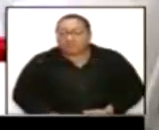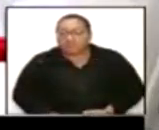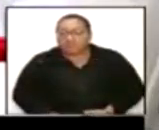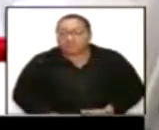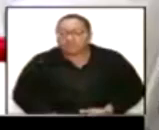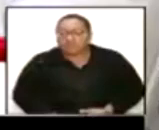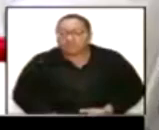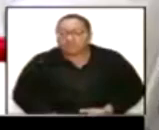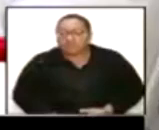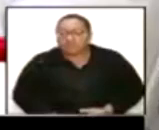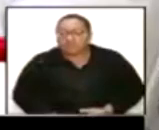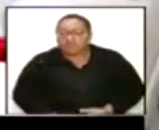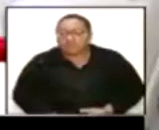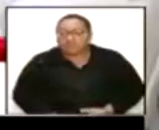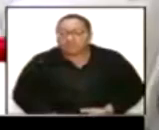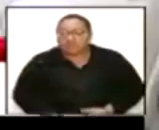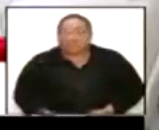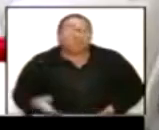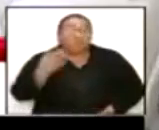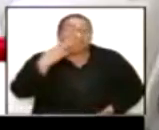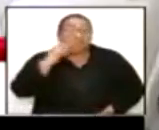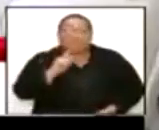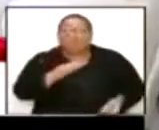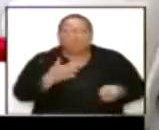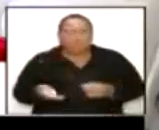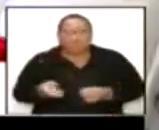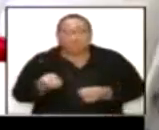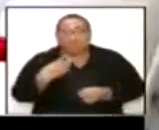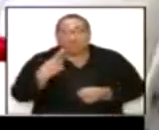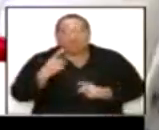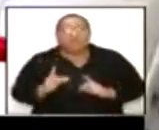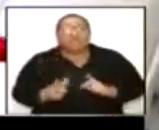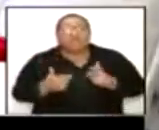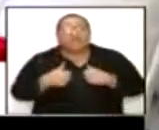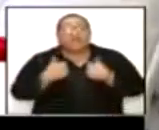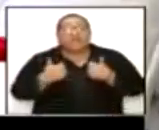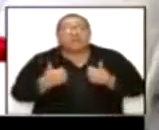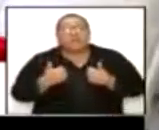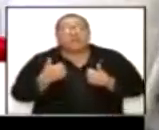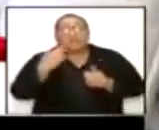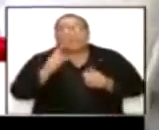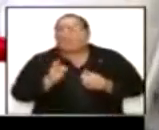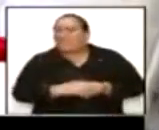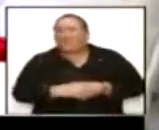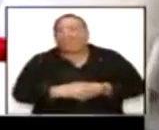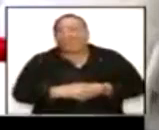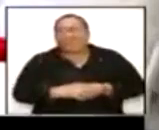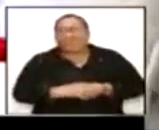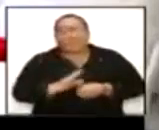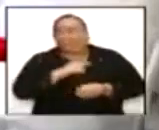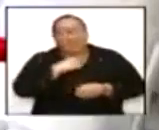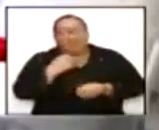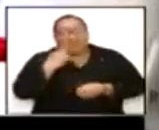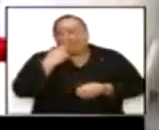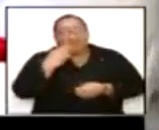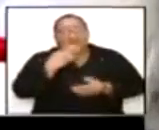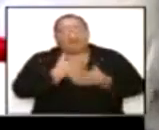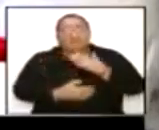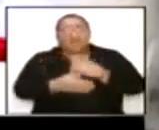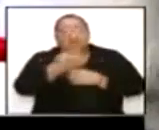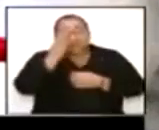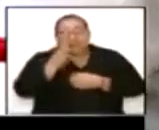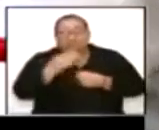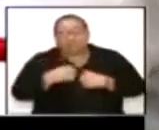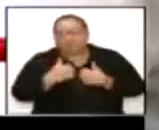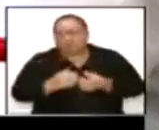qué, presidente? La mamá no ha muerto, pues, como se nos pinta. Dice, para salvar la salud, porque la mamá se iba a morir. No ha muerto. La mamá, gracias a Dios,